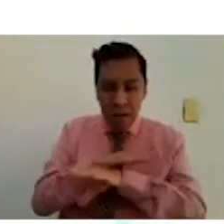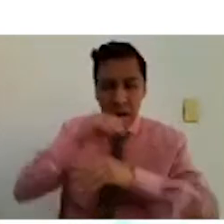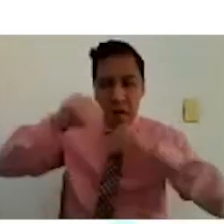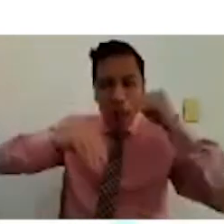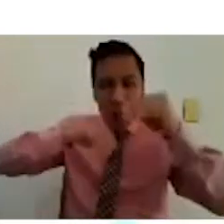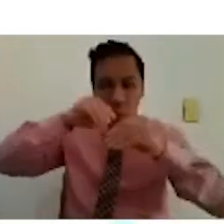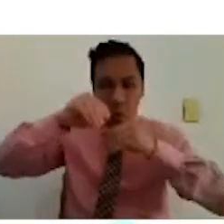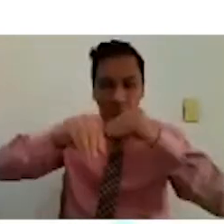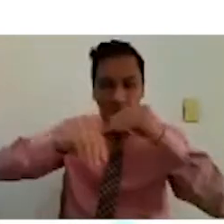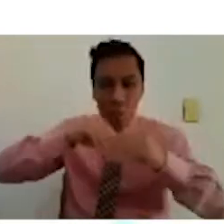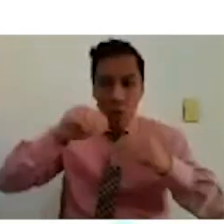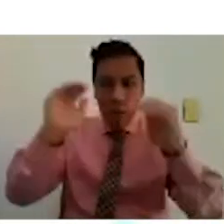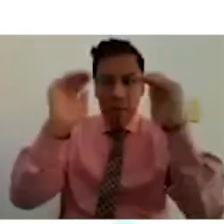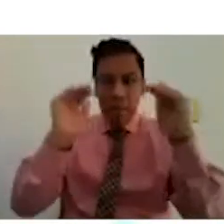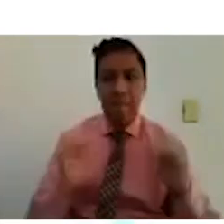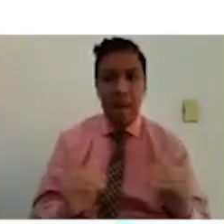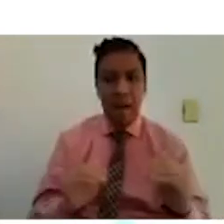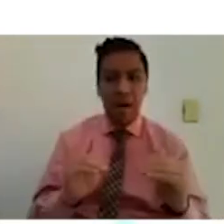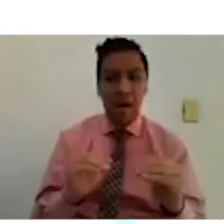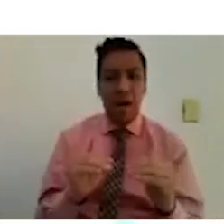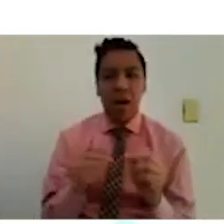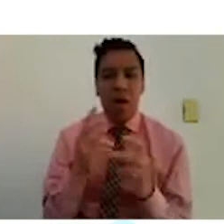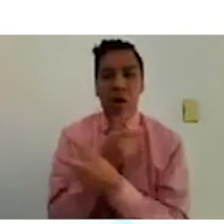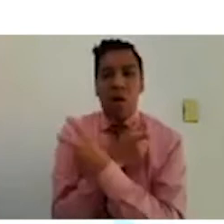el resultado es la imagen de abajo.